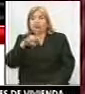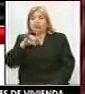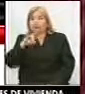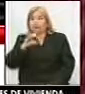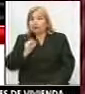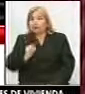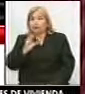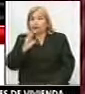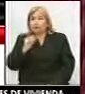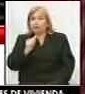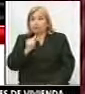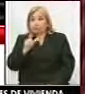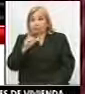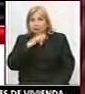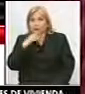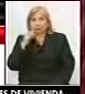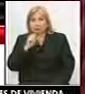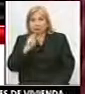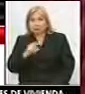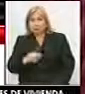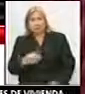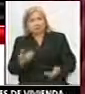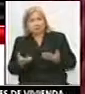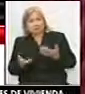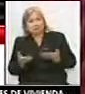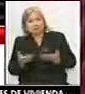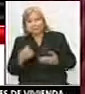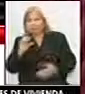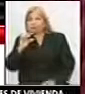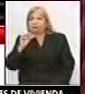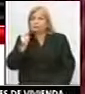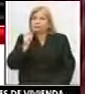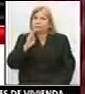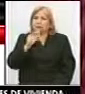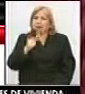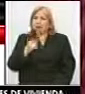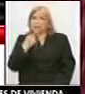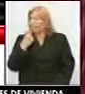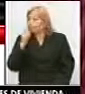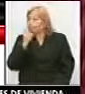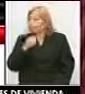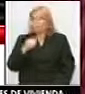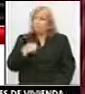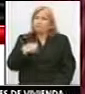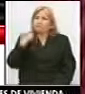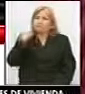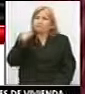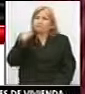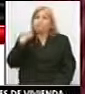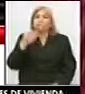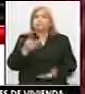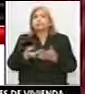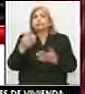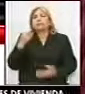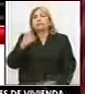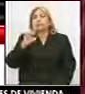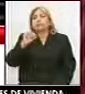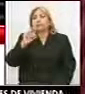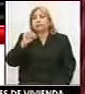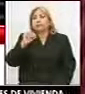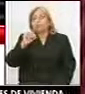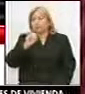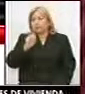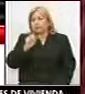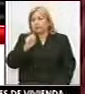Patricia Chirinos? ¿Juan de Dios Gavilano Ramírez? Lo conocí cuando postulé a Carmen de la Legua Reynoso y fui